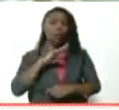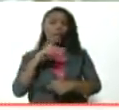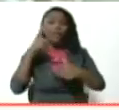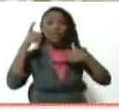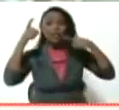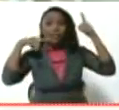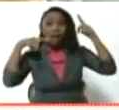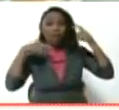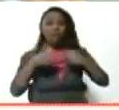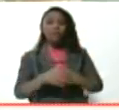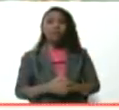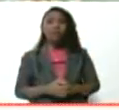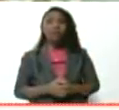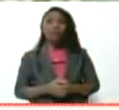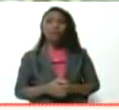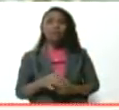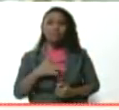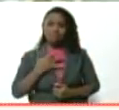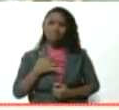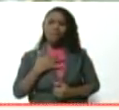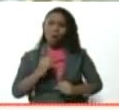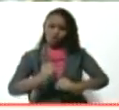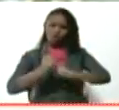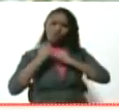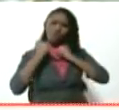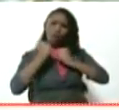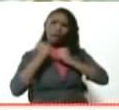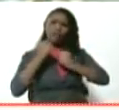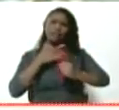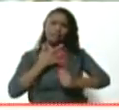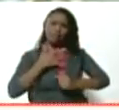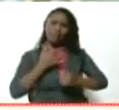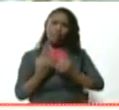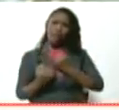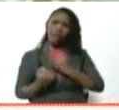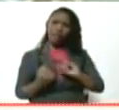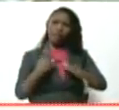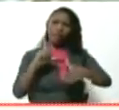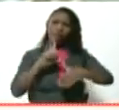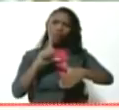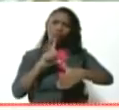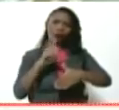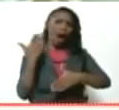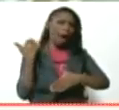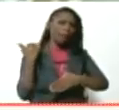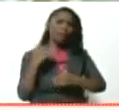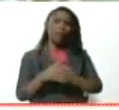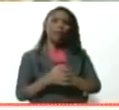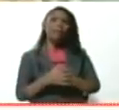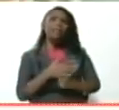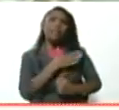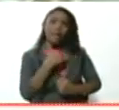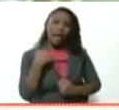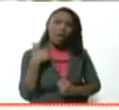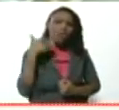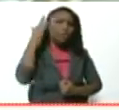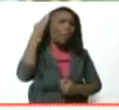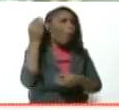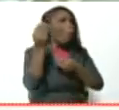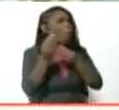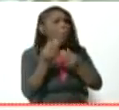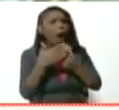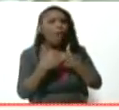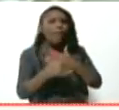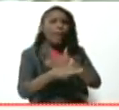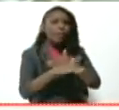Chávez, se sintió la fuerza, ese sentir de la izquierda latinoamericana. Y quisiéramos saber, aparte de lo que ya